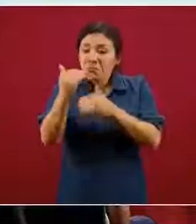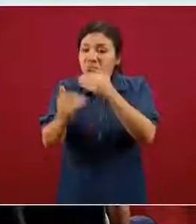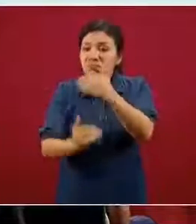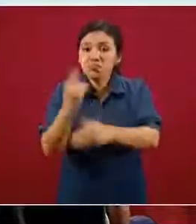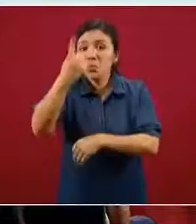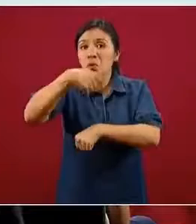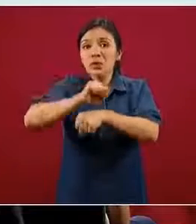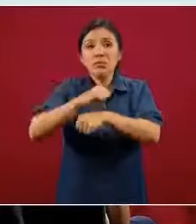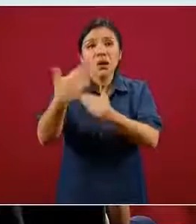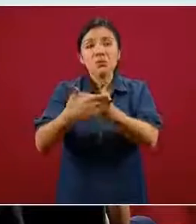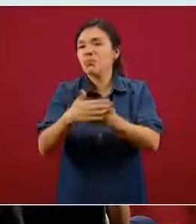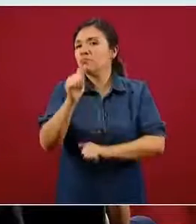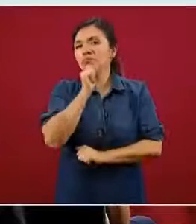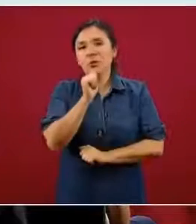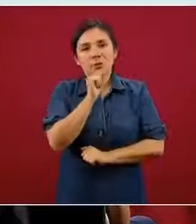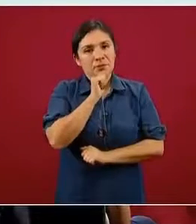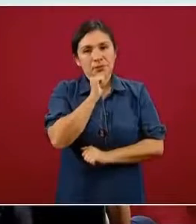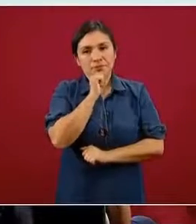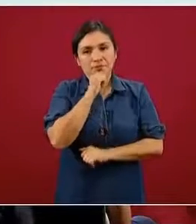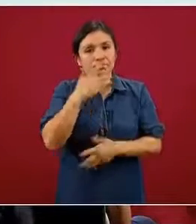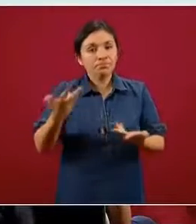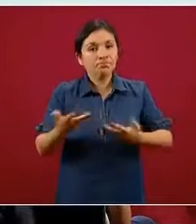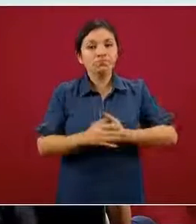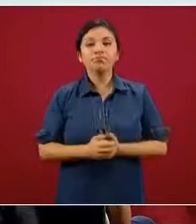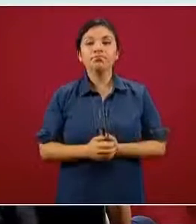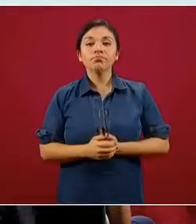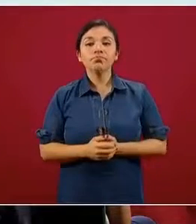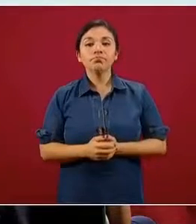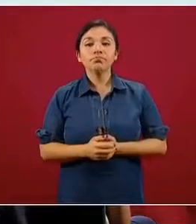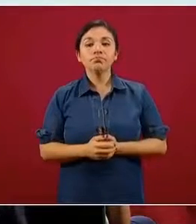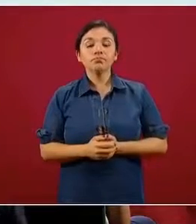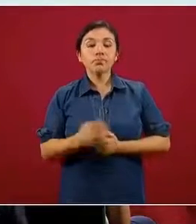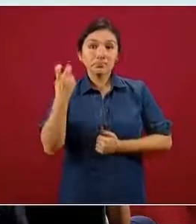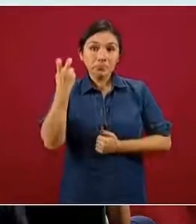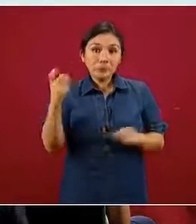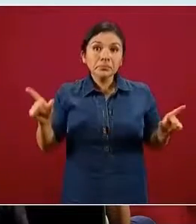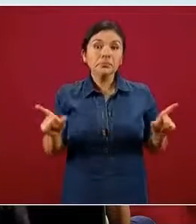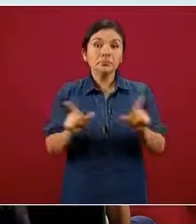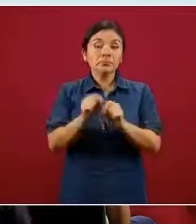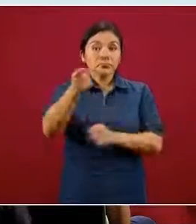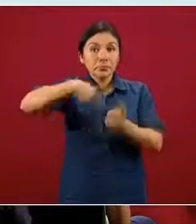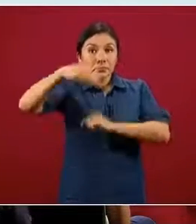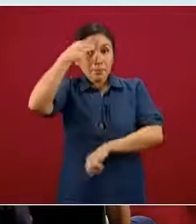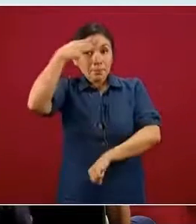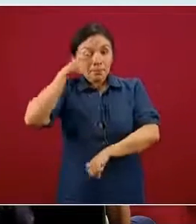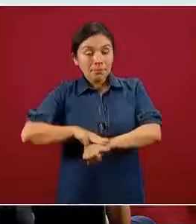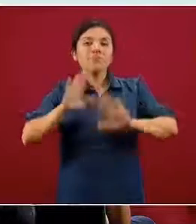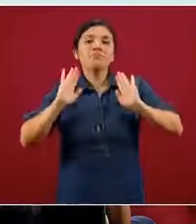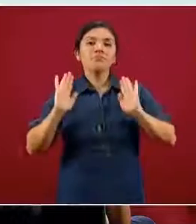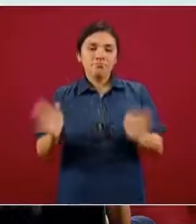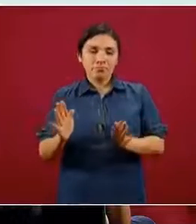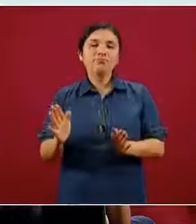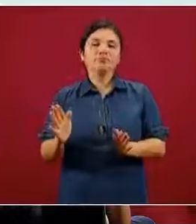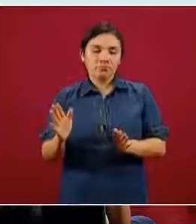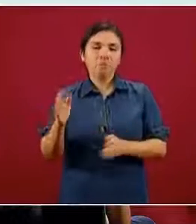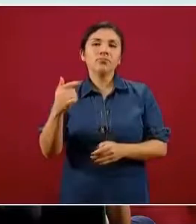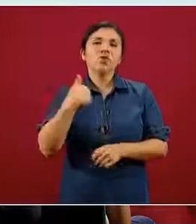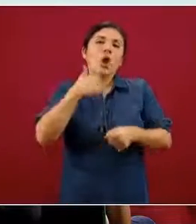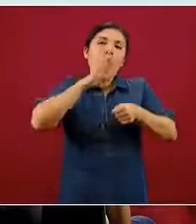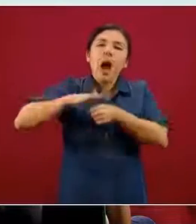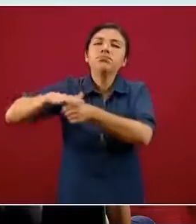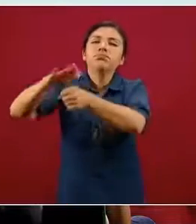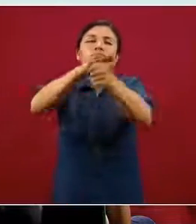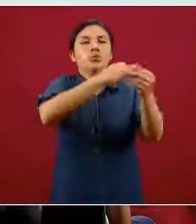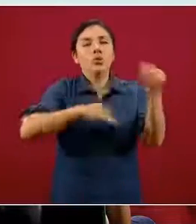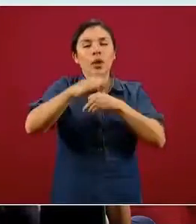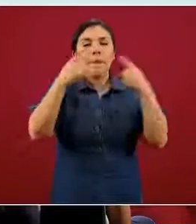la próxima semana. Entonces, bien, con esto en mente, también llamamos lógicamente a toda la